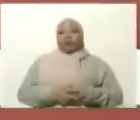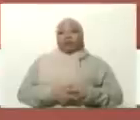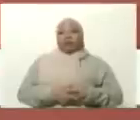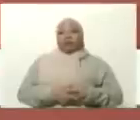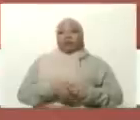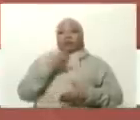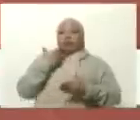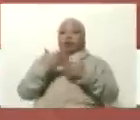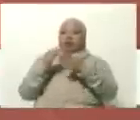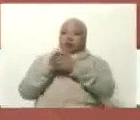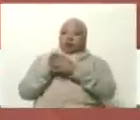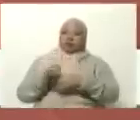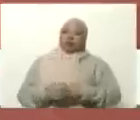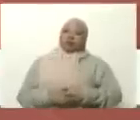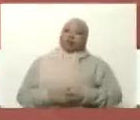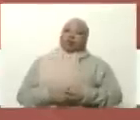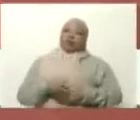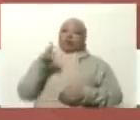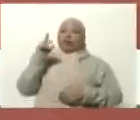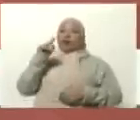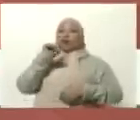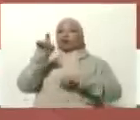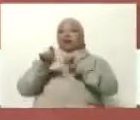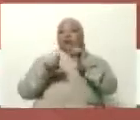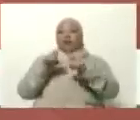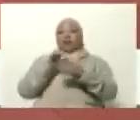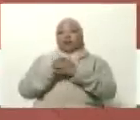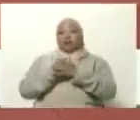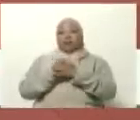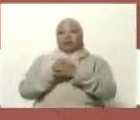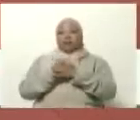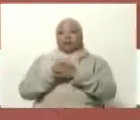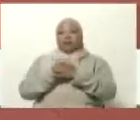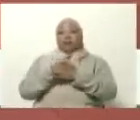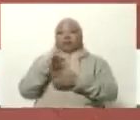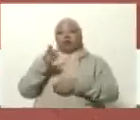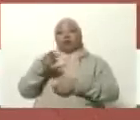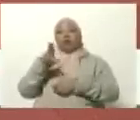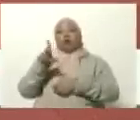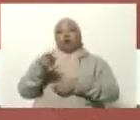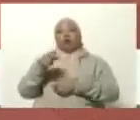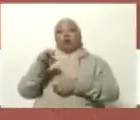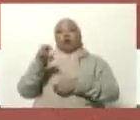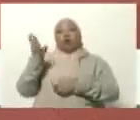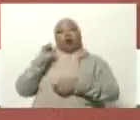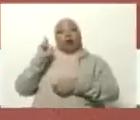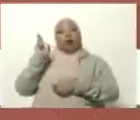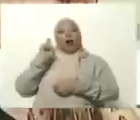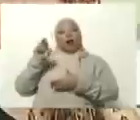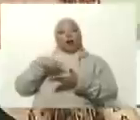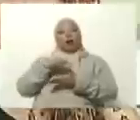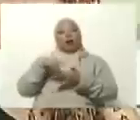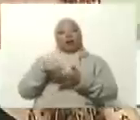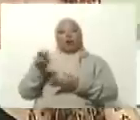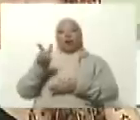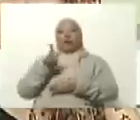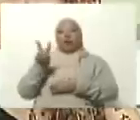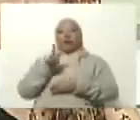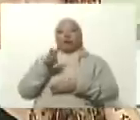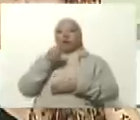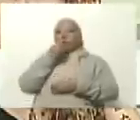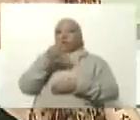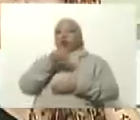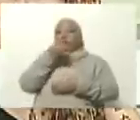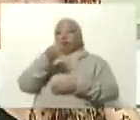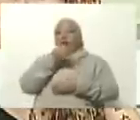Gracias, compañero. La segunda pregunta la realiza Hugo Guanipa por Radio Nacional de Venezuela. Muy buenas tardes.